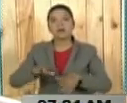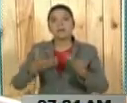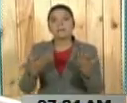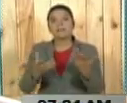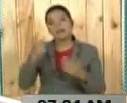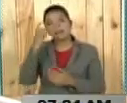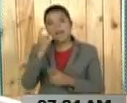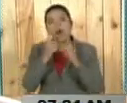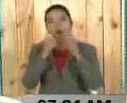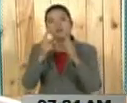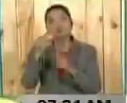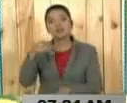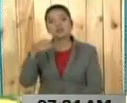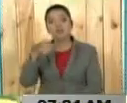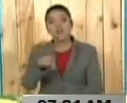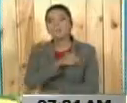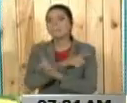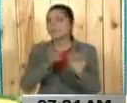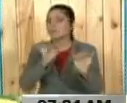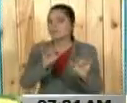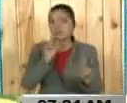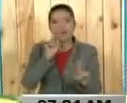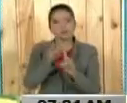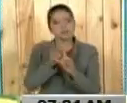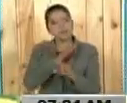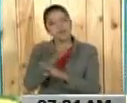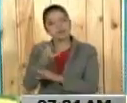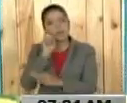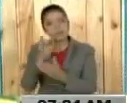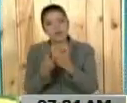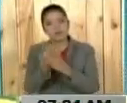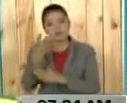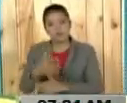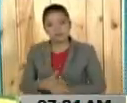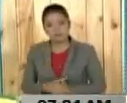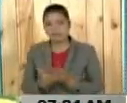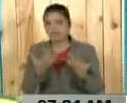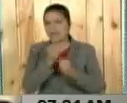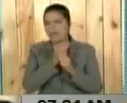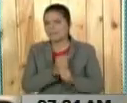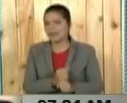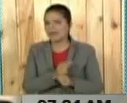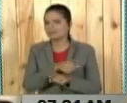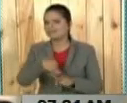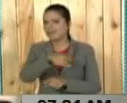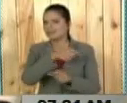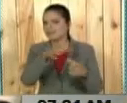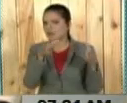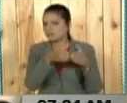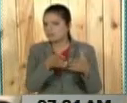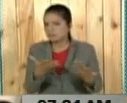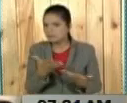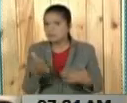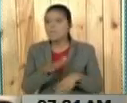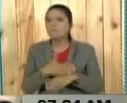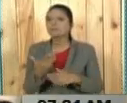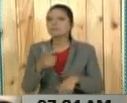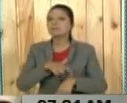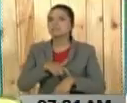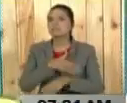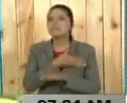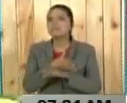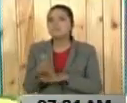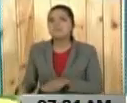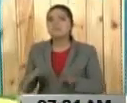de noviembre, también con el mismo final, el Palacio de Miraflores. ¿Qué esperar de esta oposición y por qué poner ese lapso de 10 días luego de